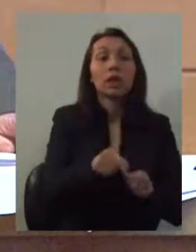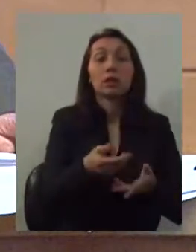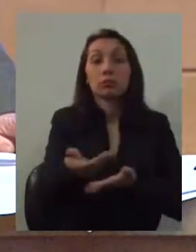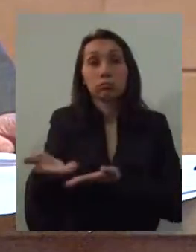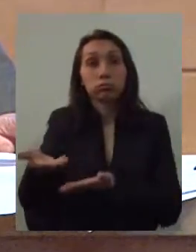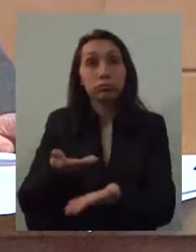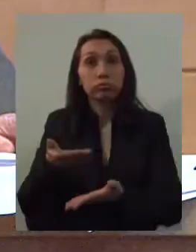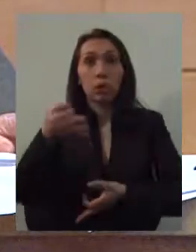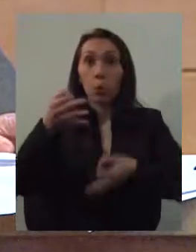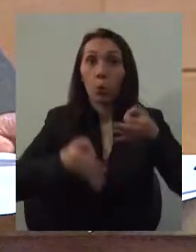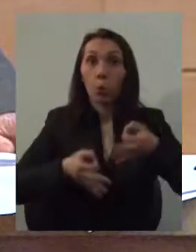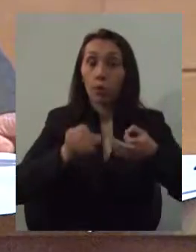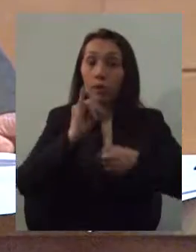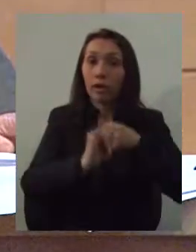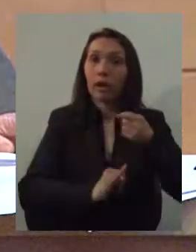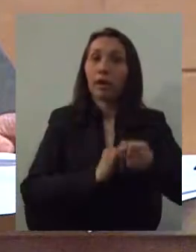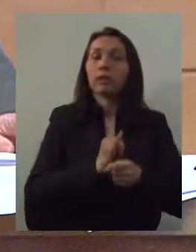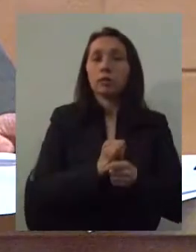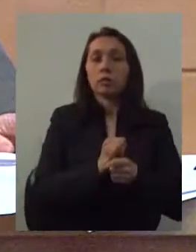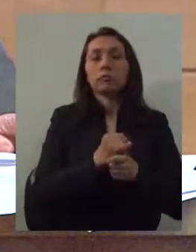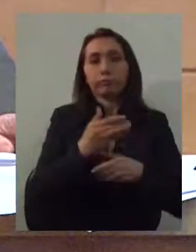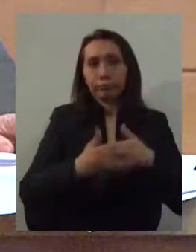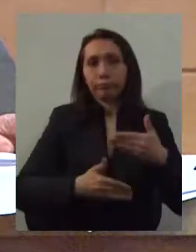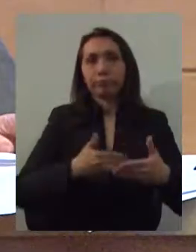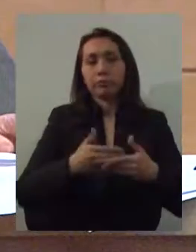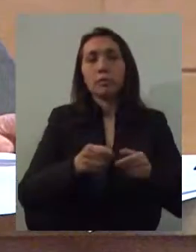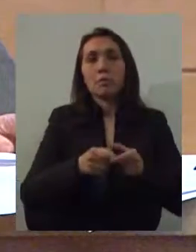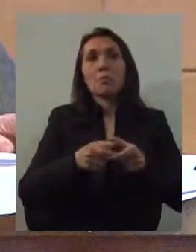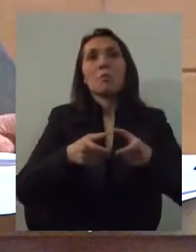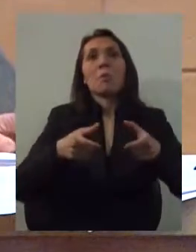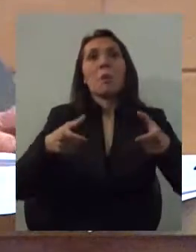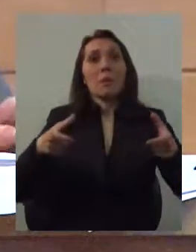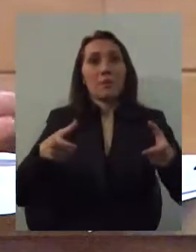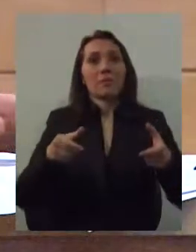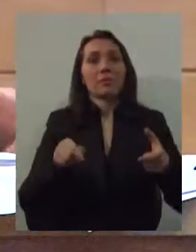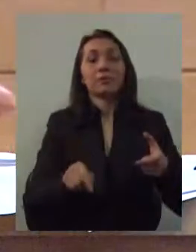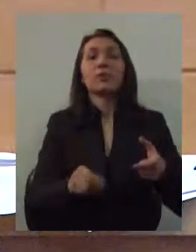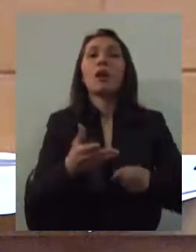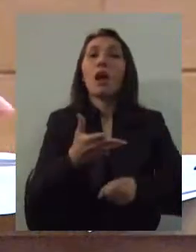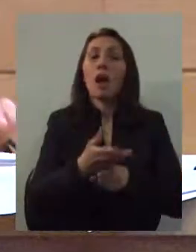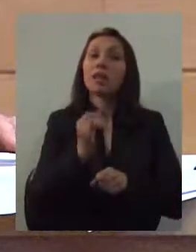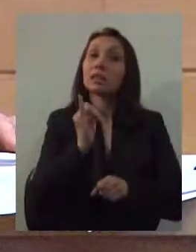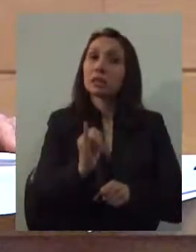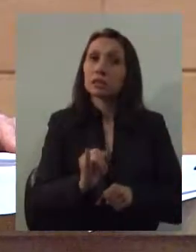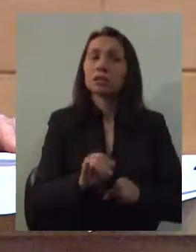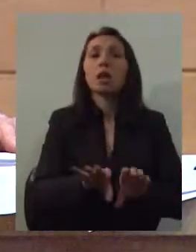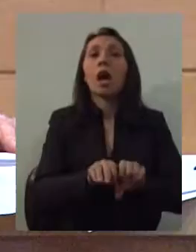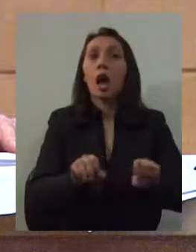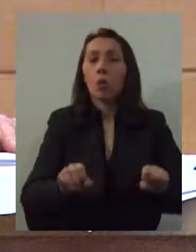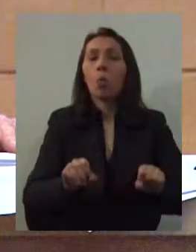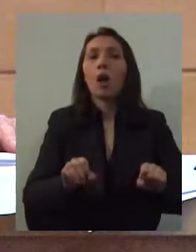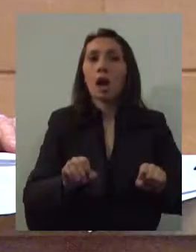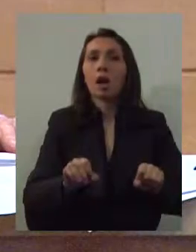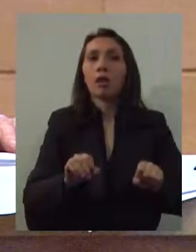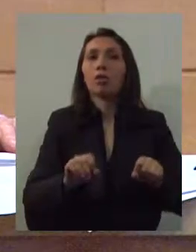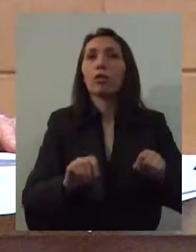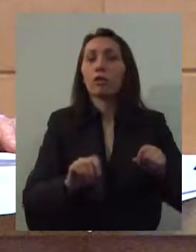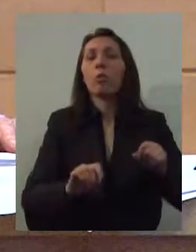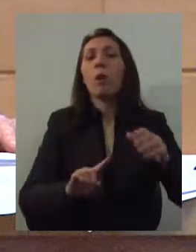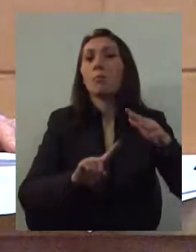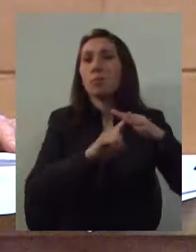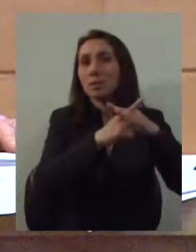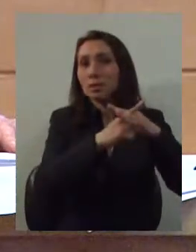cooperación jurídica internacional vaya creciendo. Tenemos sí que consensuar principios, tenemos